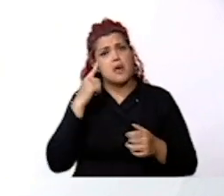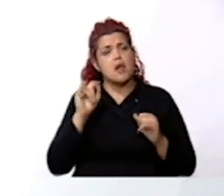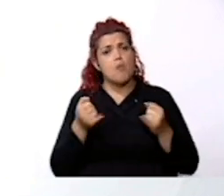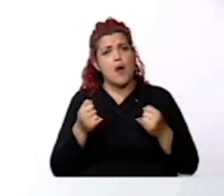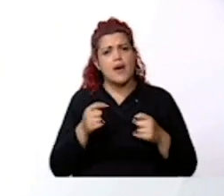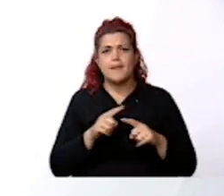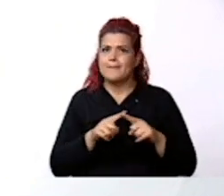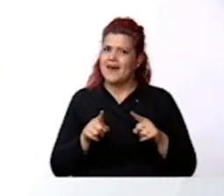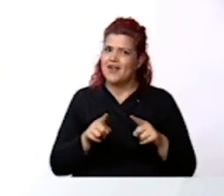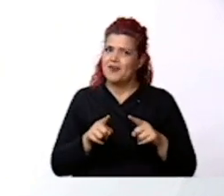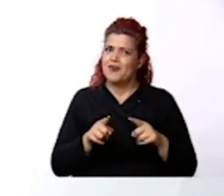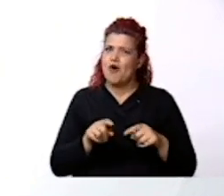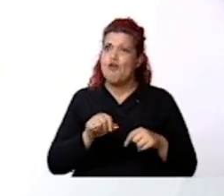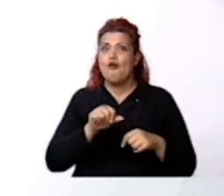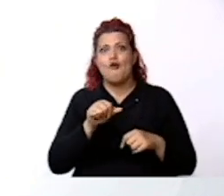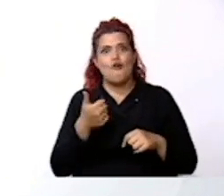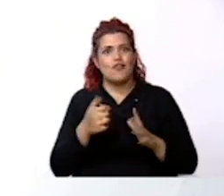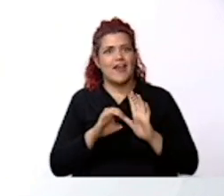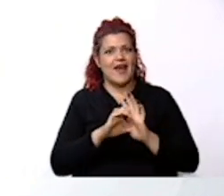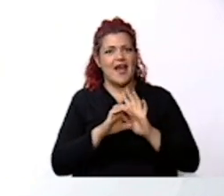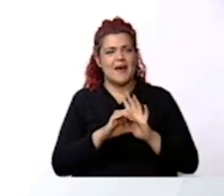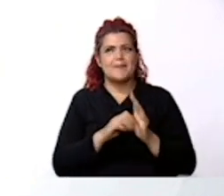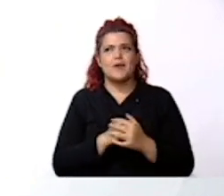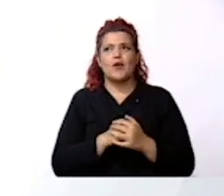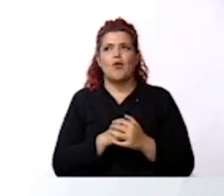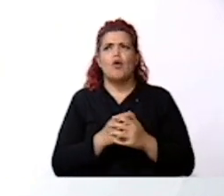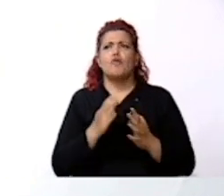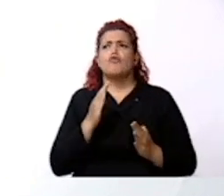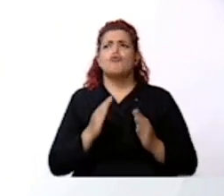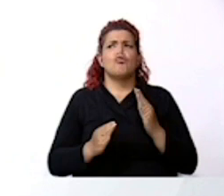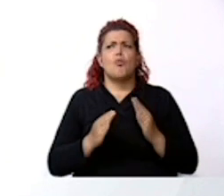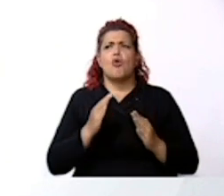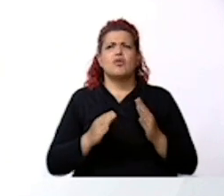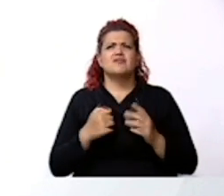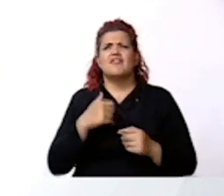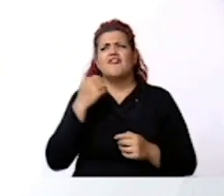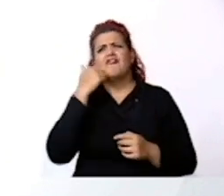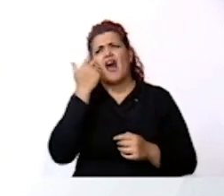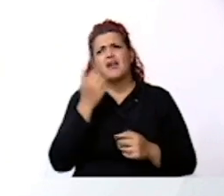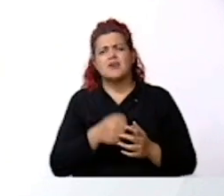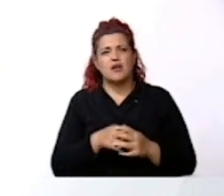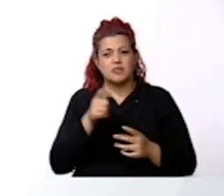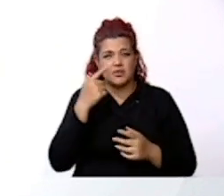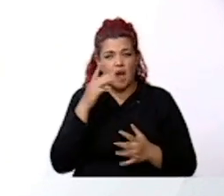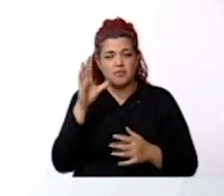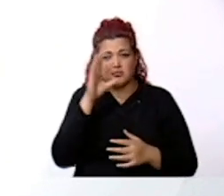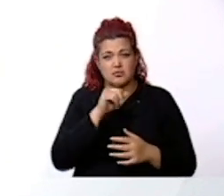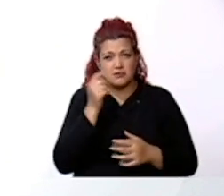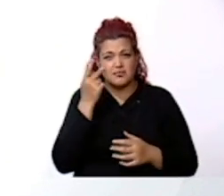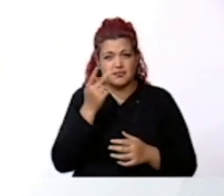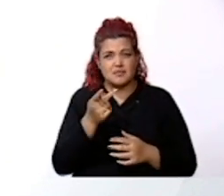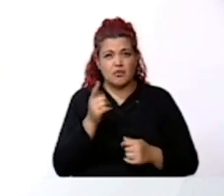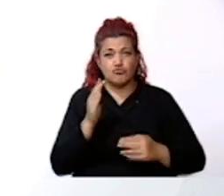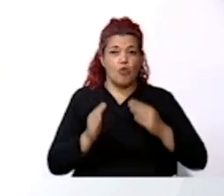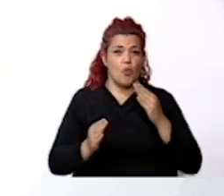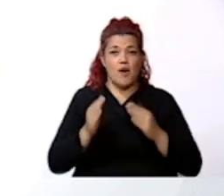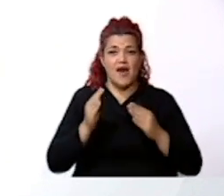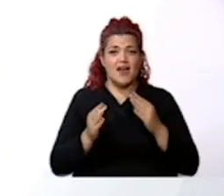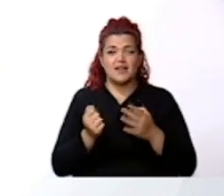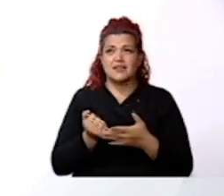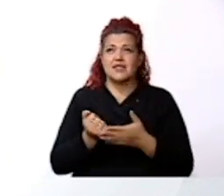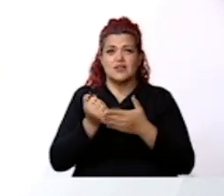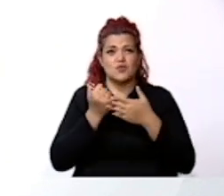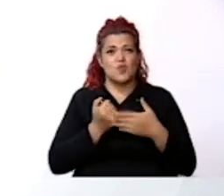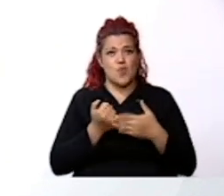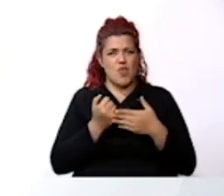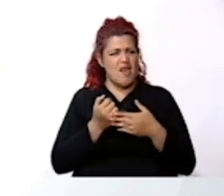pero también hay otros ejemplos de robots que nos facilitan. ¿Han visto ustedes por ahí? Robots que nos facilitan